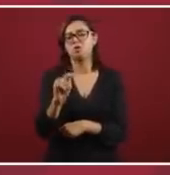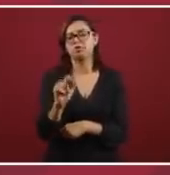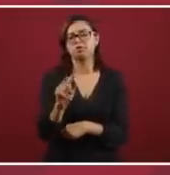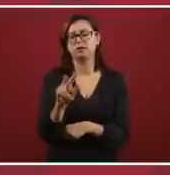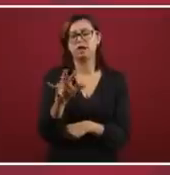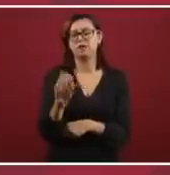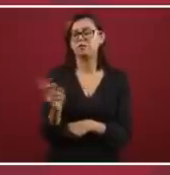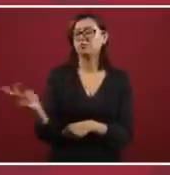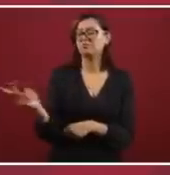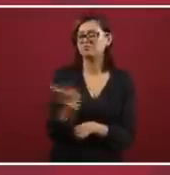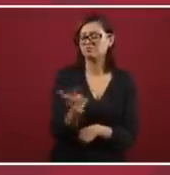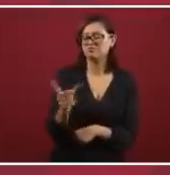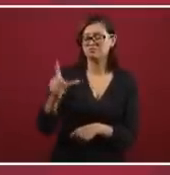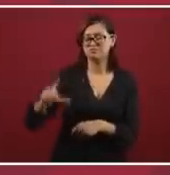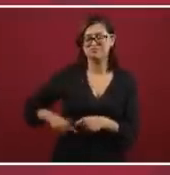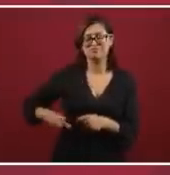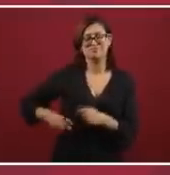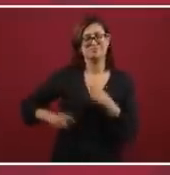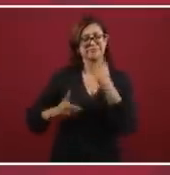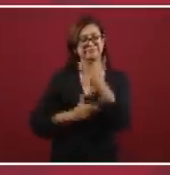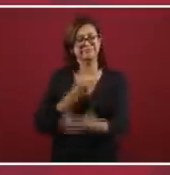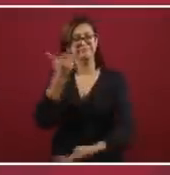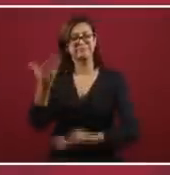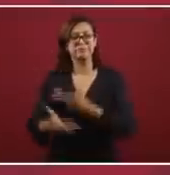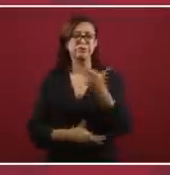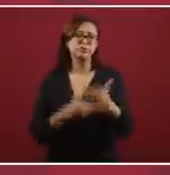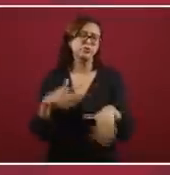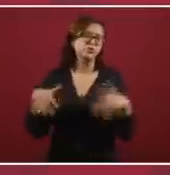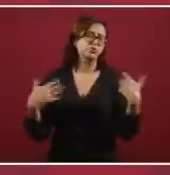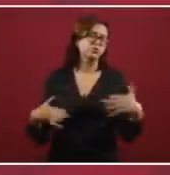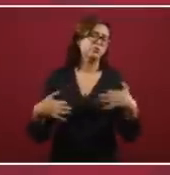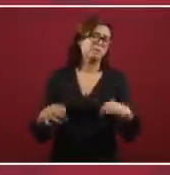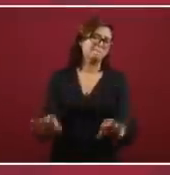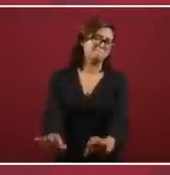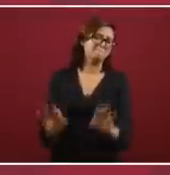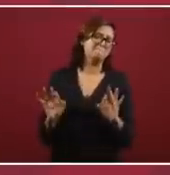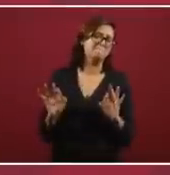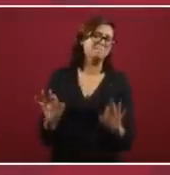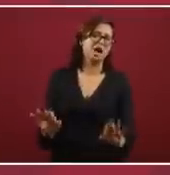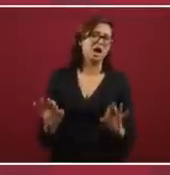dos servidores públicos de primer orden,